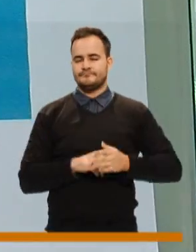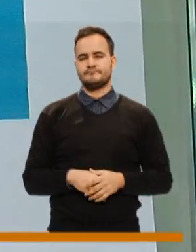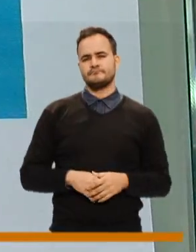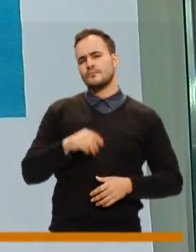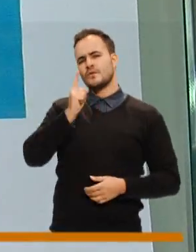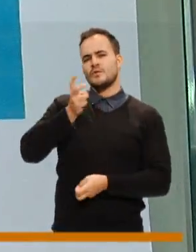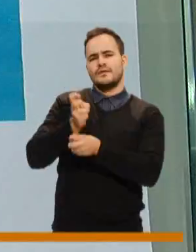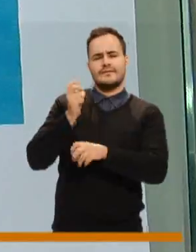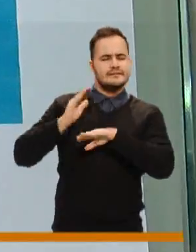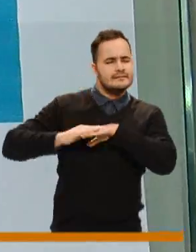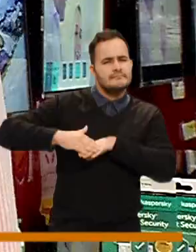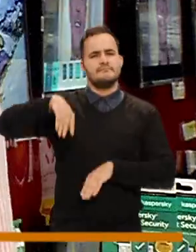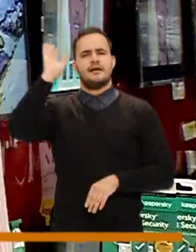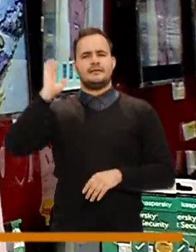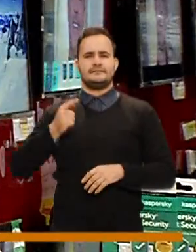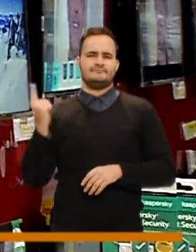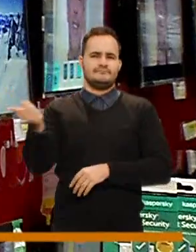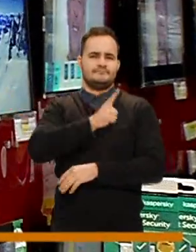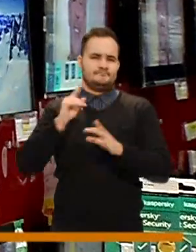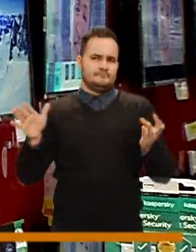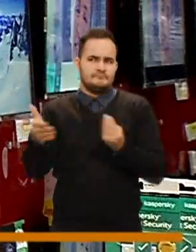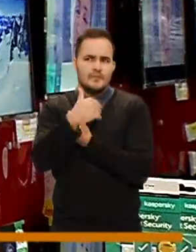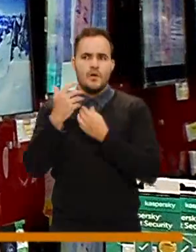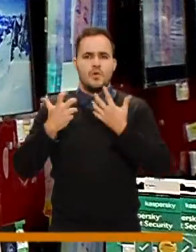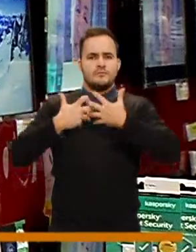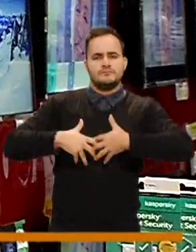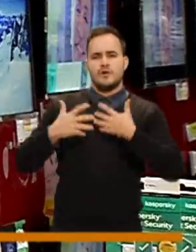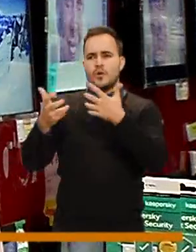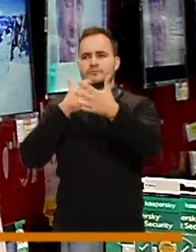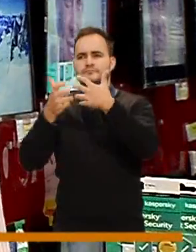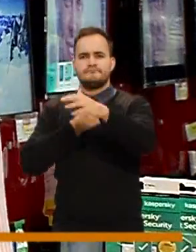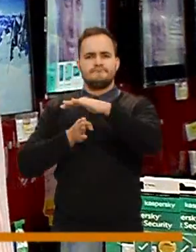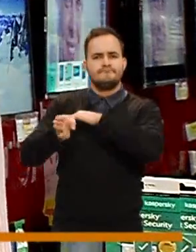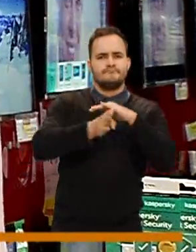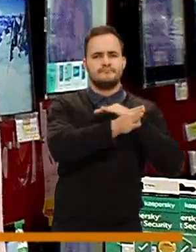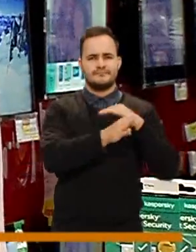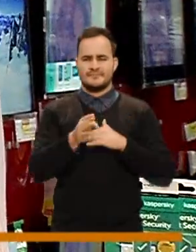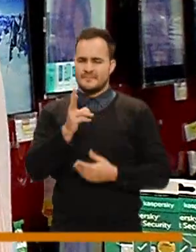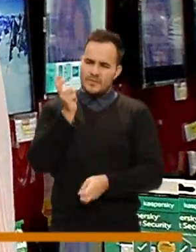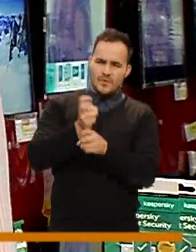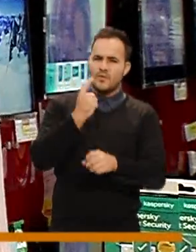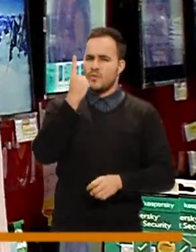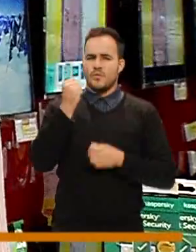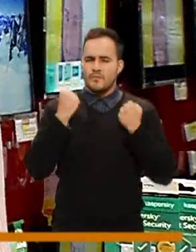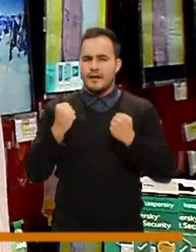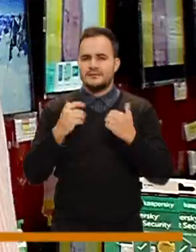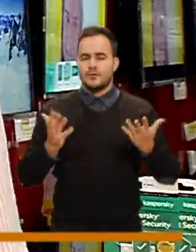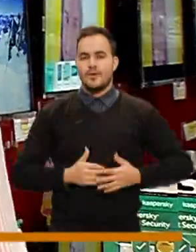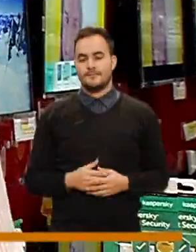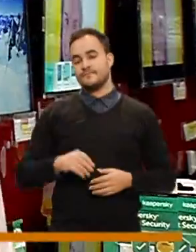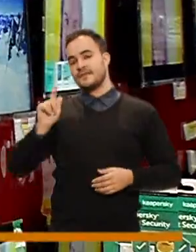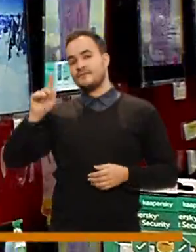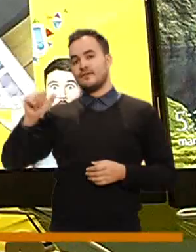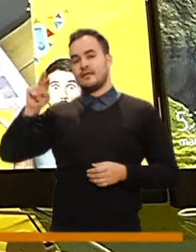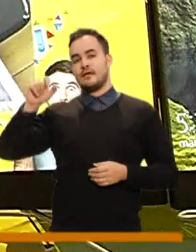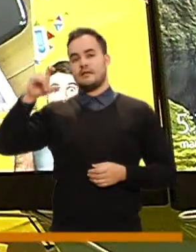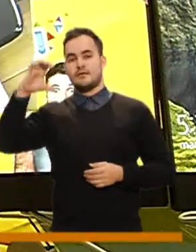la seguridad de nadie. ¿Cuál es el mayor desafío por el lado de la seguridad, de la cobertura o el acceso a tecnología? ¿Cuál